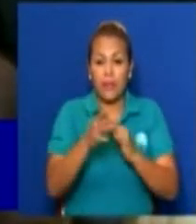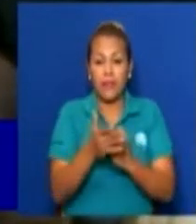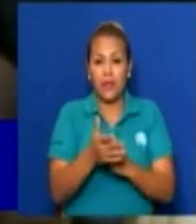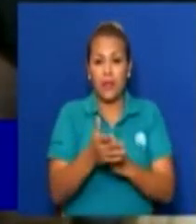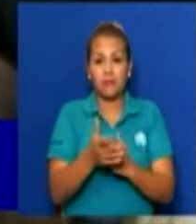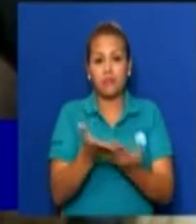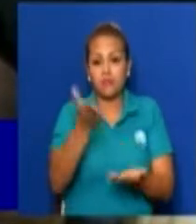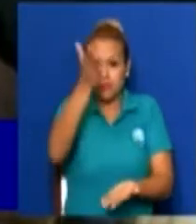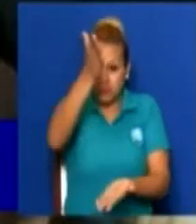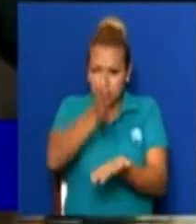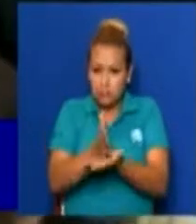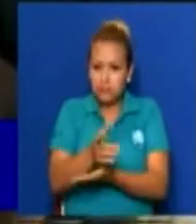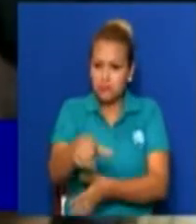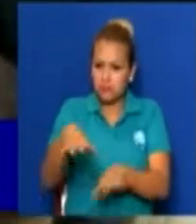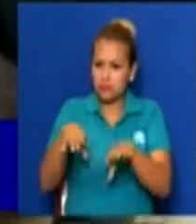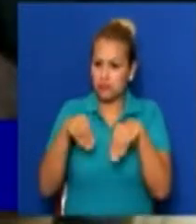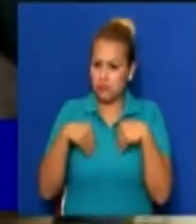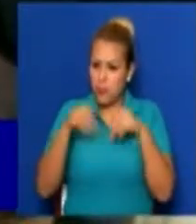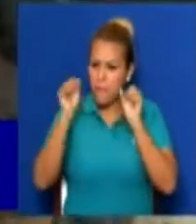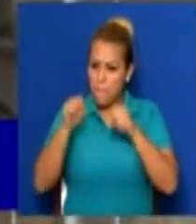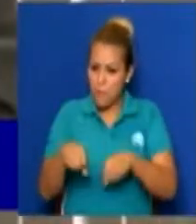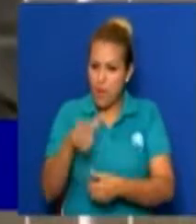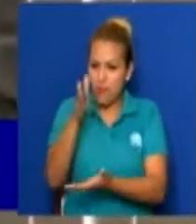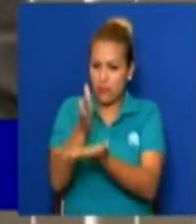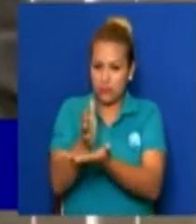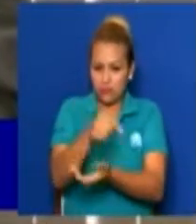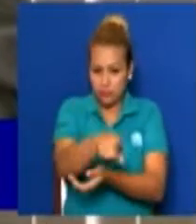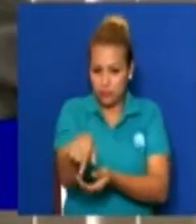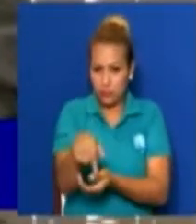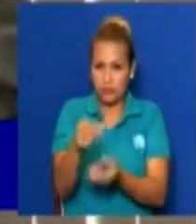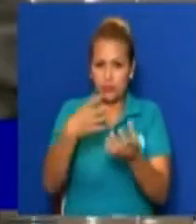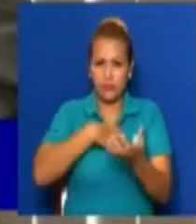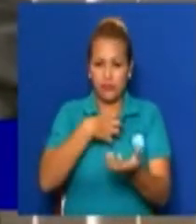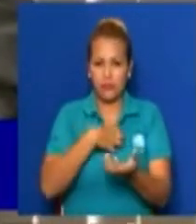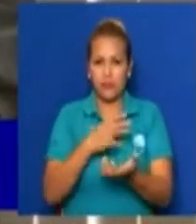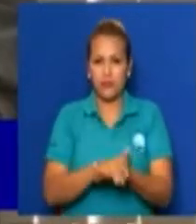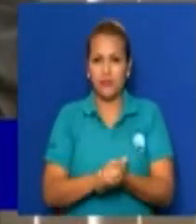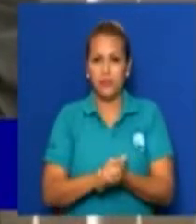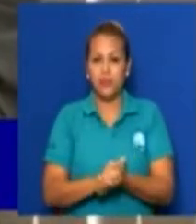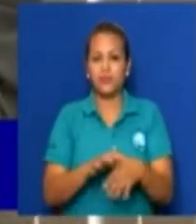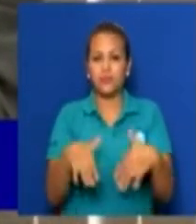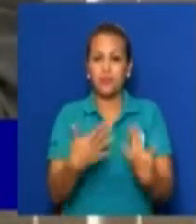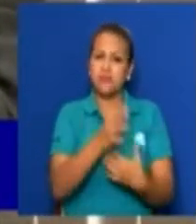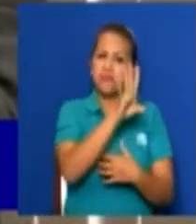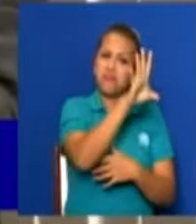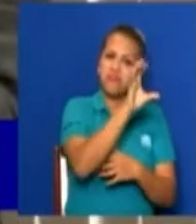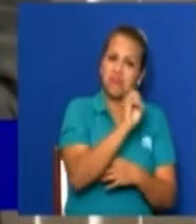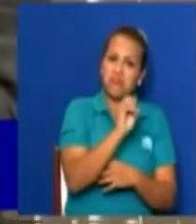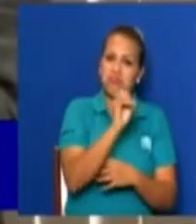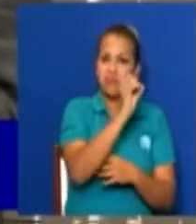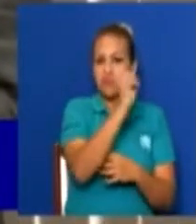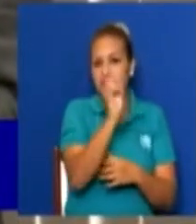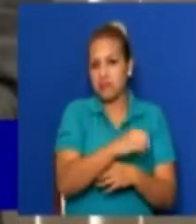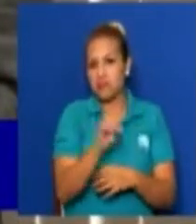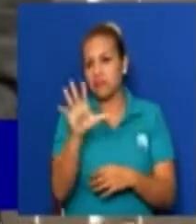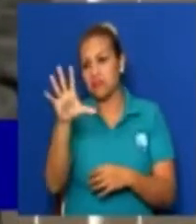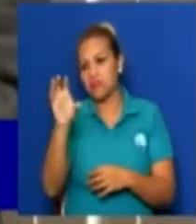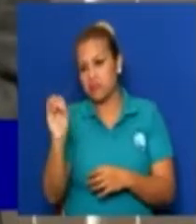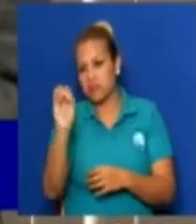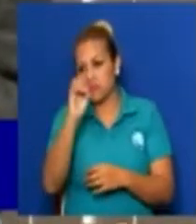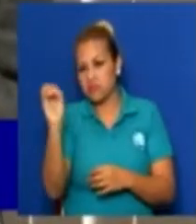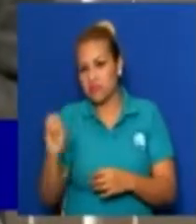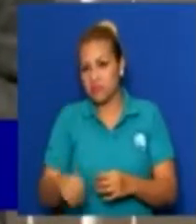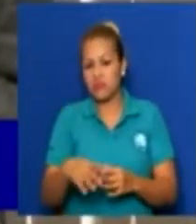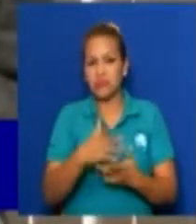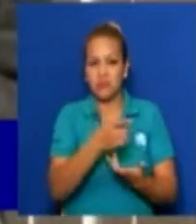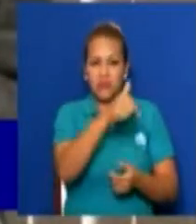de decisiones, de tal manera que esas leyes consignan el 50 y 50, 50% de